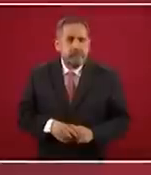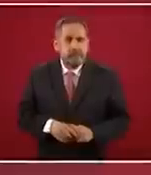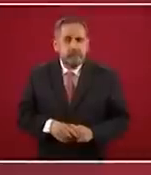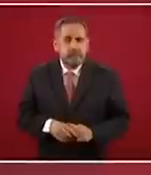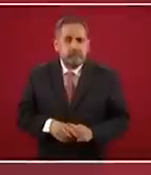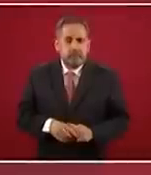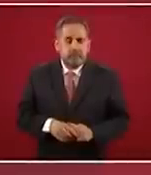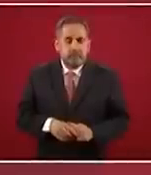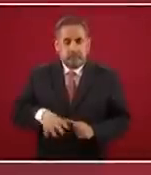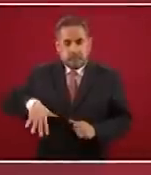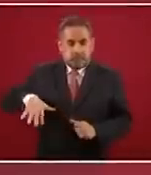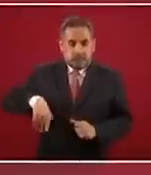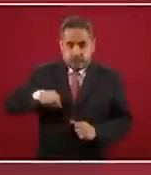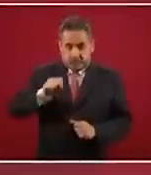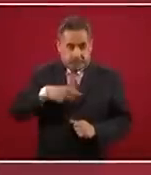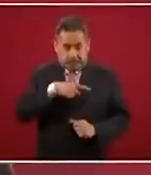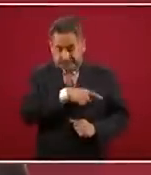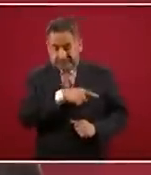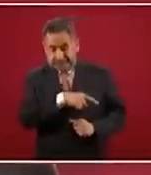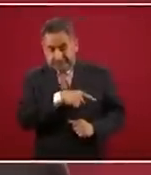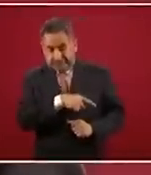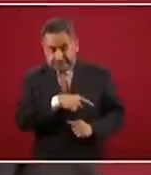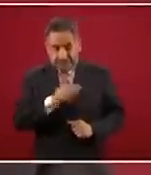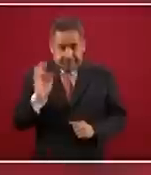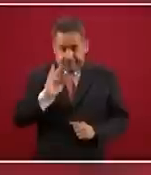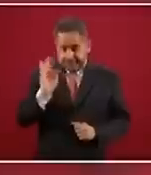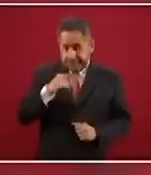como en este caso, si